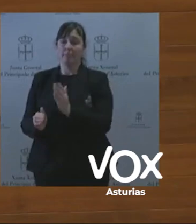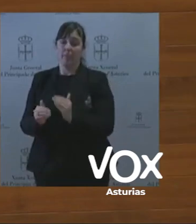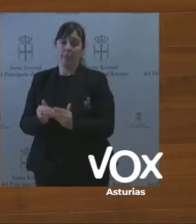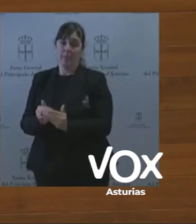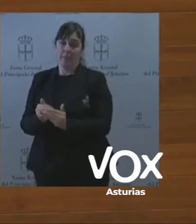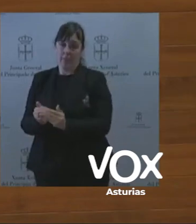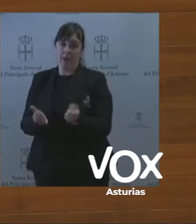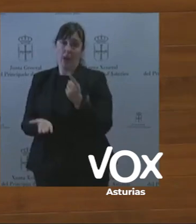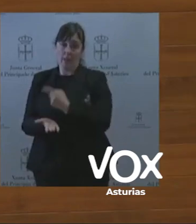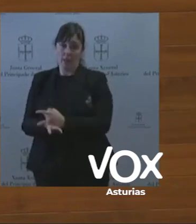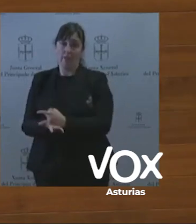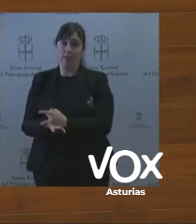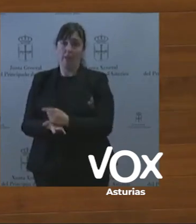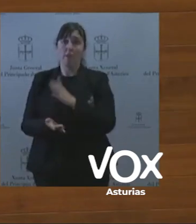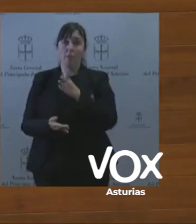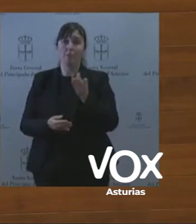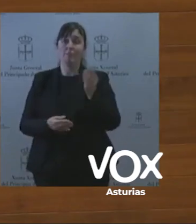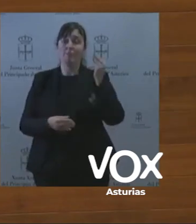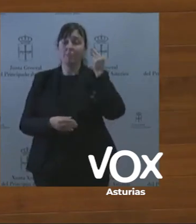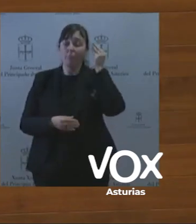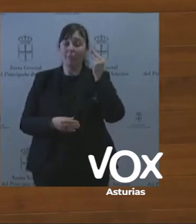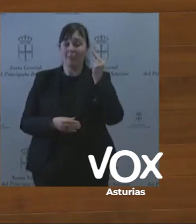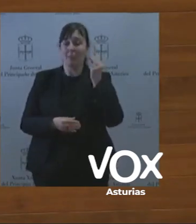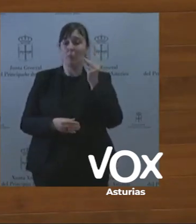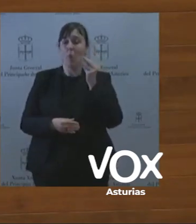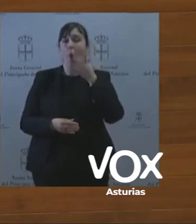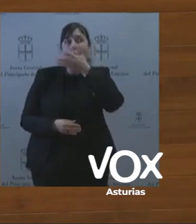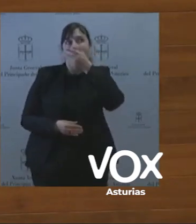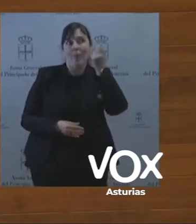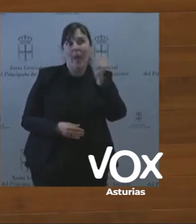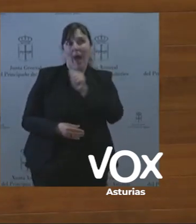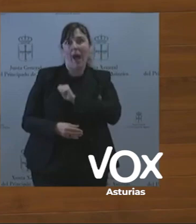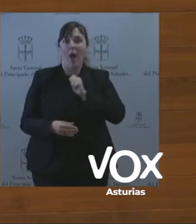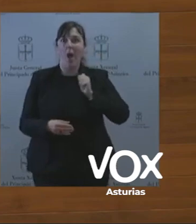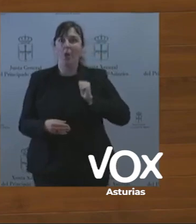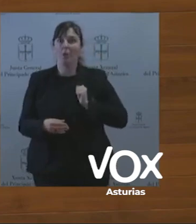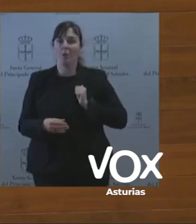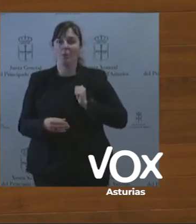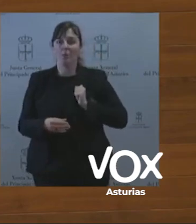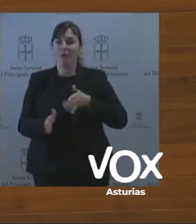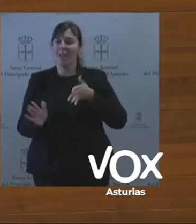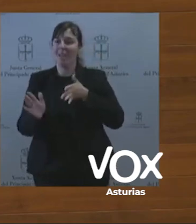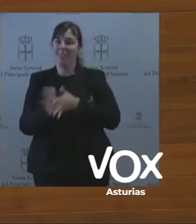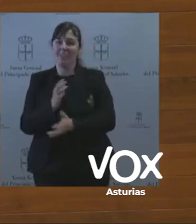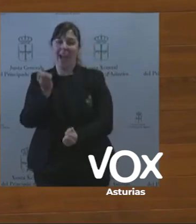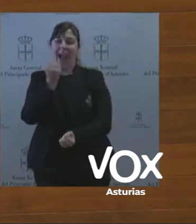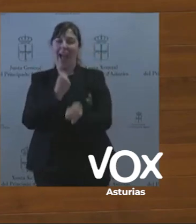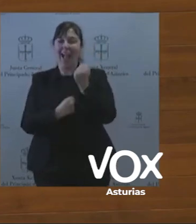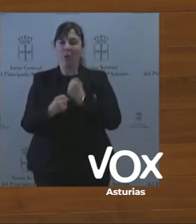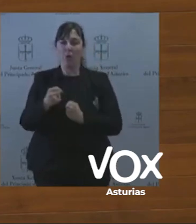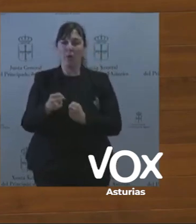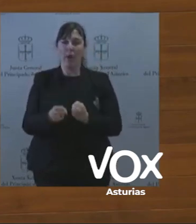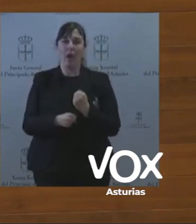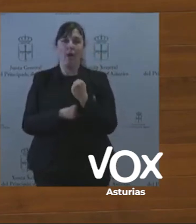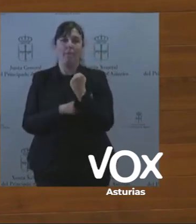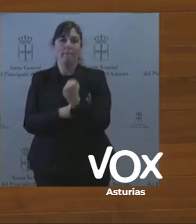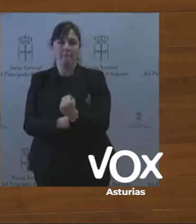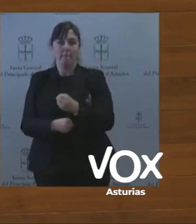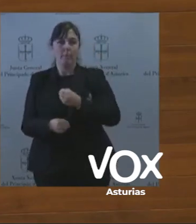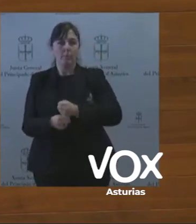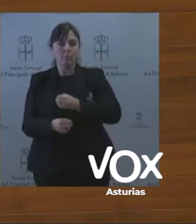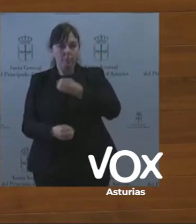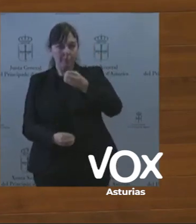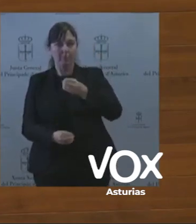que los autónomos son la columna vertebral de la economía. El gobierno está olvidando su deber de velar por ellos, de incentivar